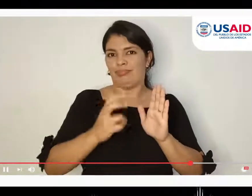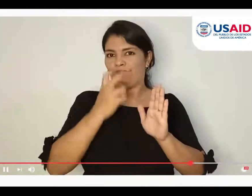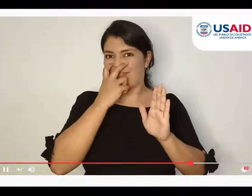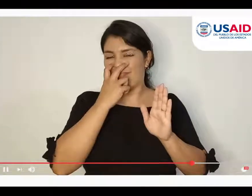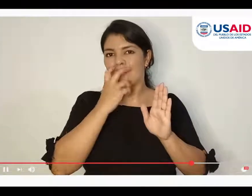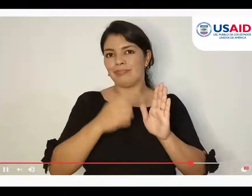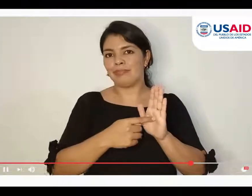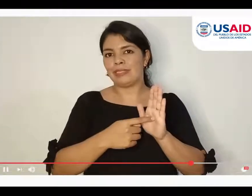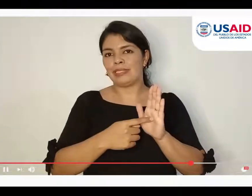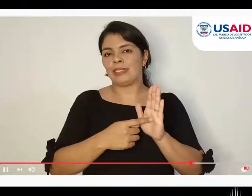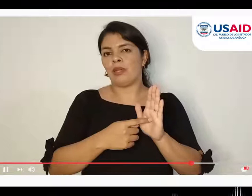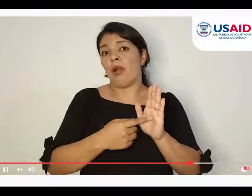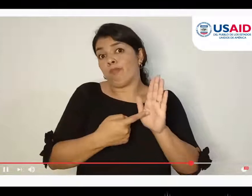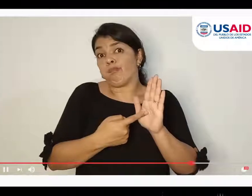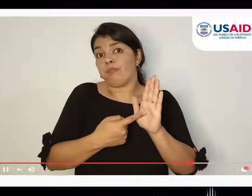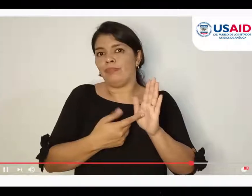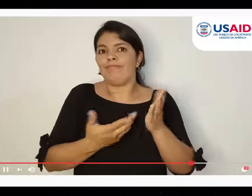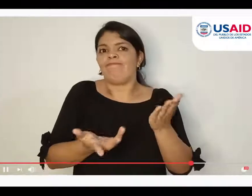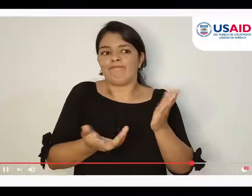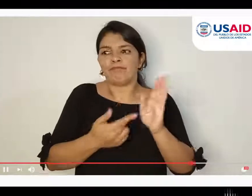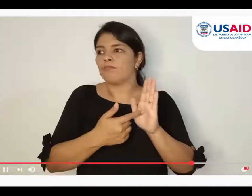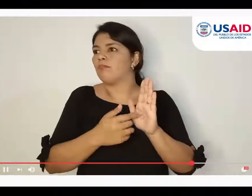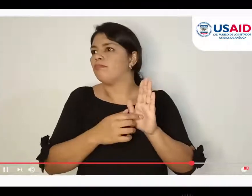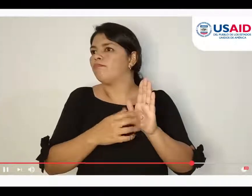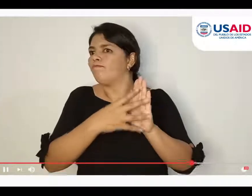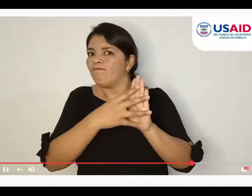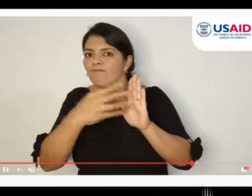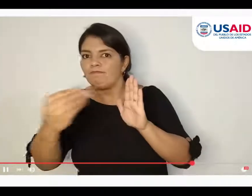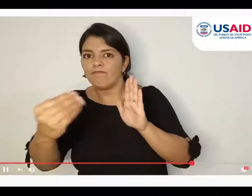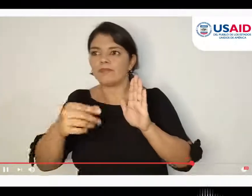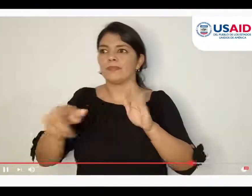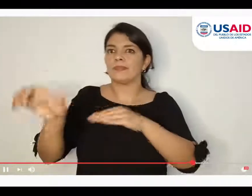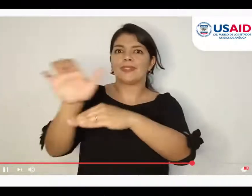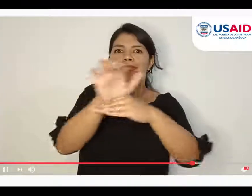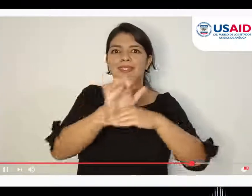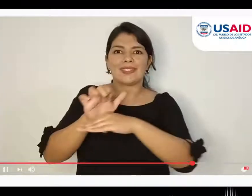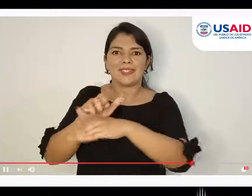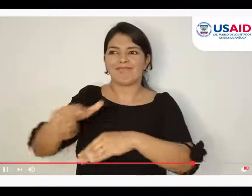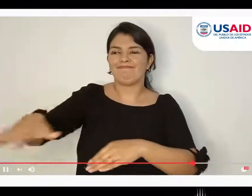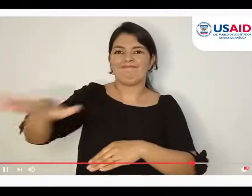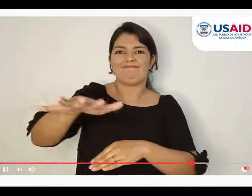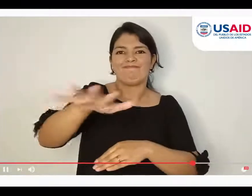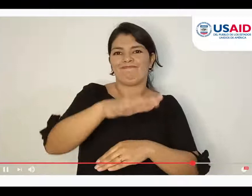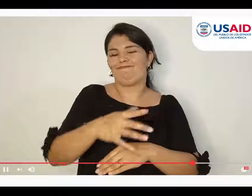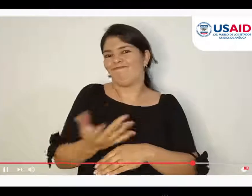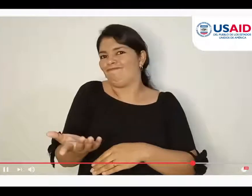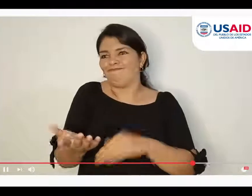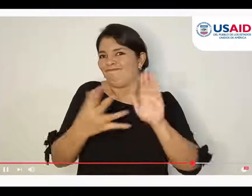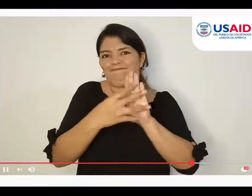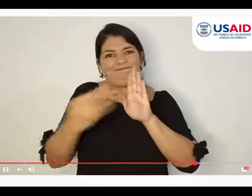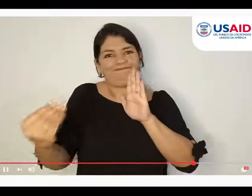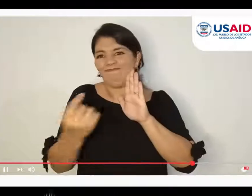para la población, pero que lo contemplado allí pues en las entidades territoriales muy poco lo llevan a cabo. Es